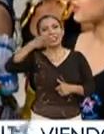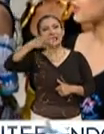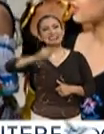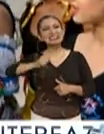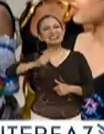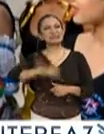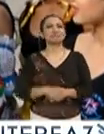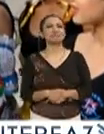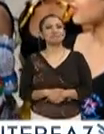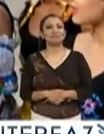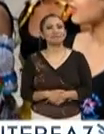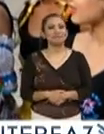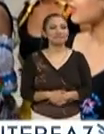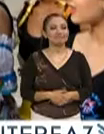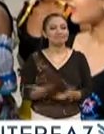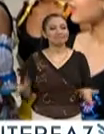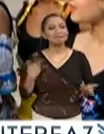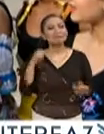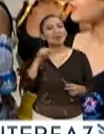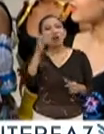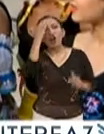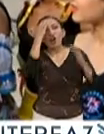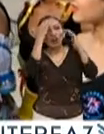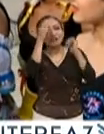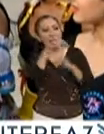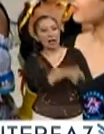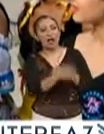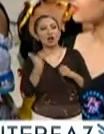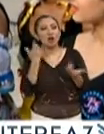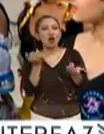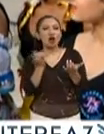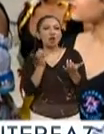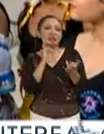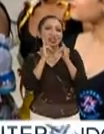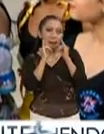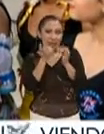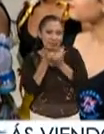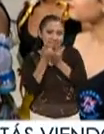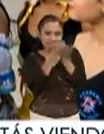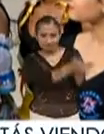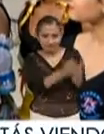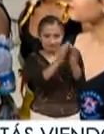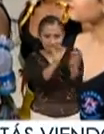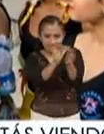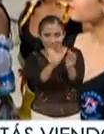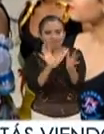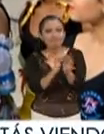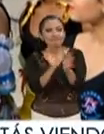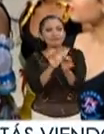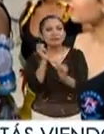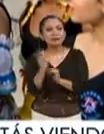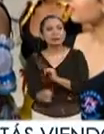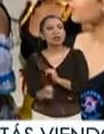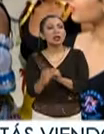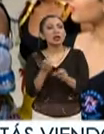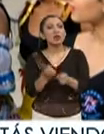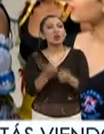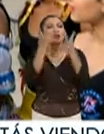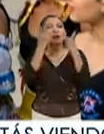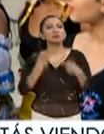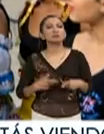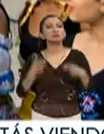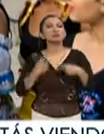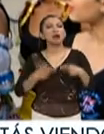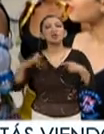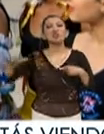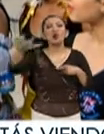Ketty Benagis. Y bueno, precisamente con Oscar vamos a ir traduciendo lo que nos expliquen. Platícanos cuántas